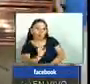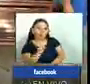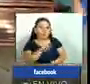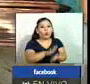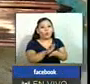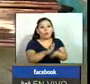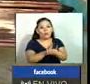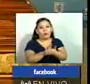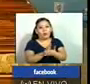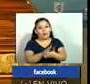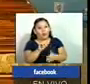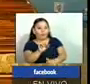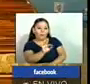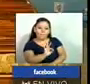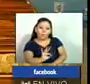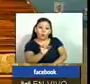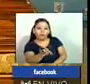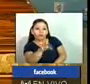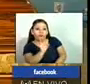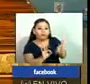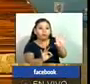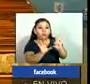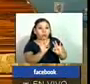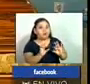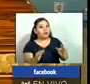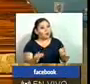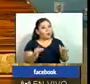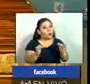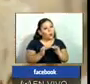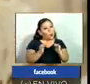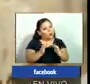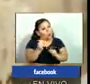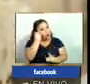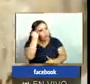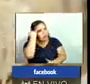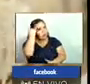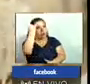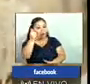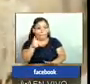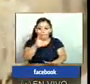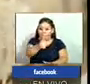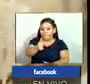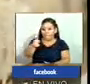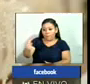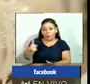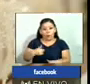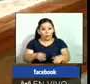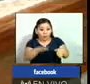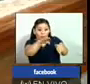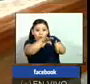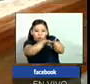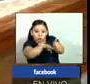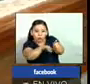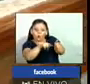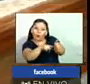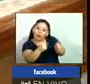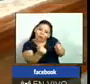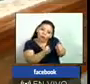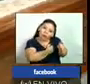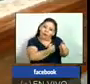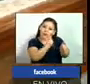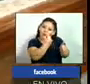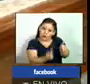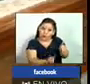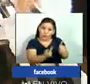comprar buscaban lo mejor incluso diseños únicos para despedir al ser amado ahora